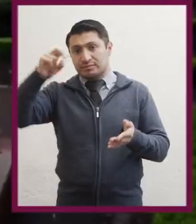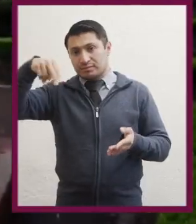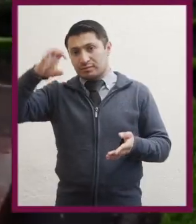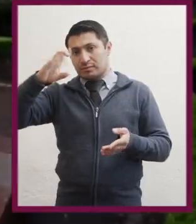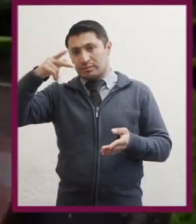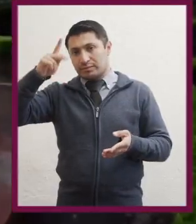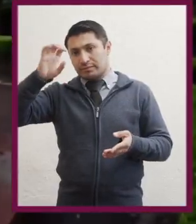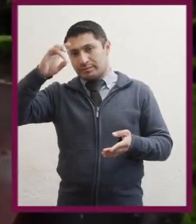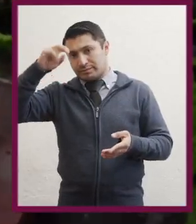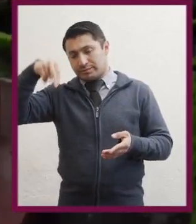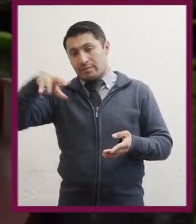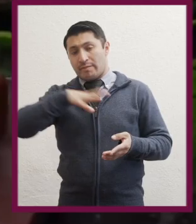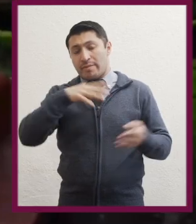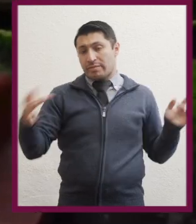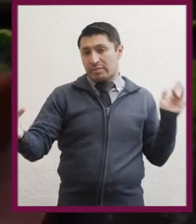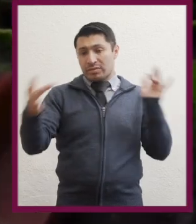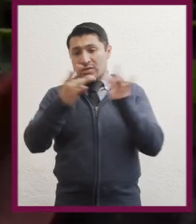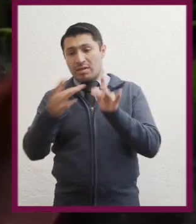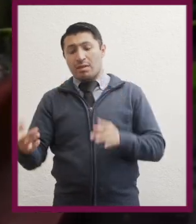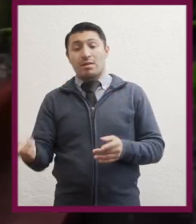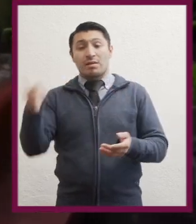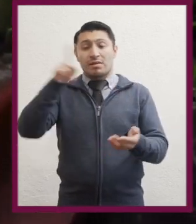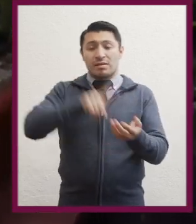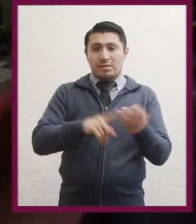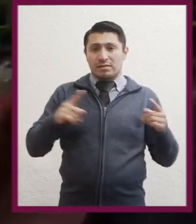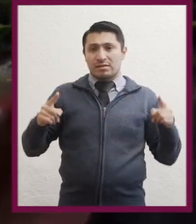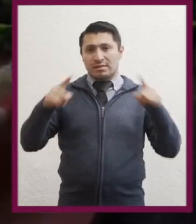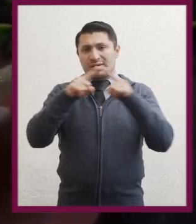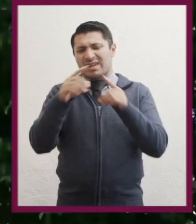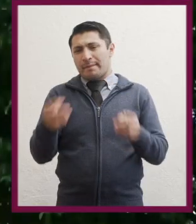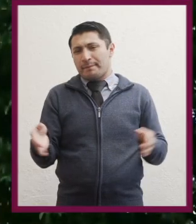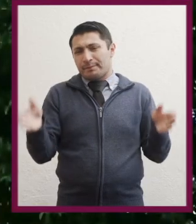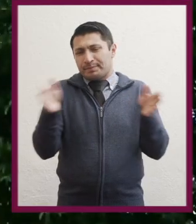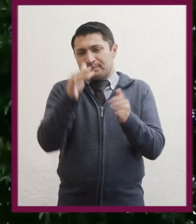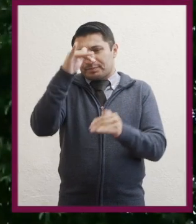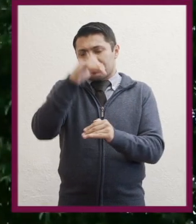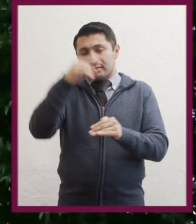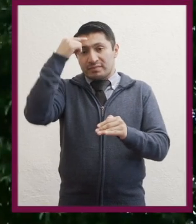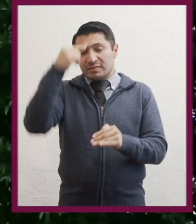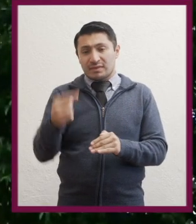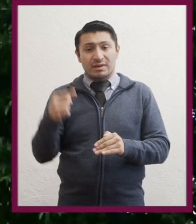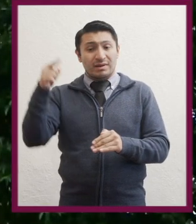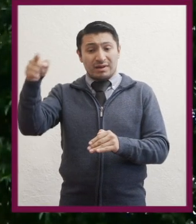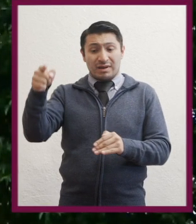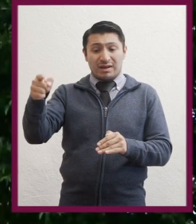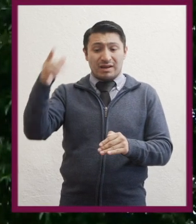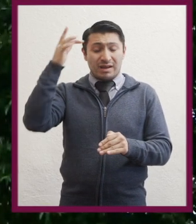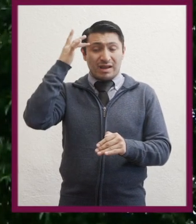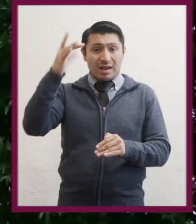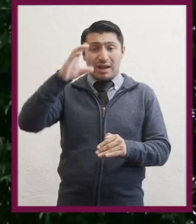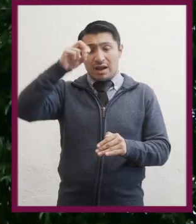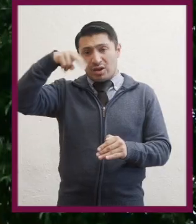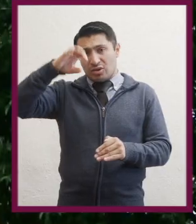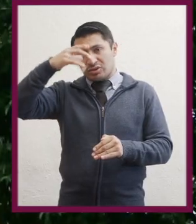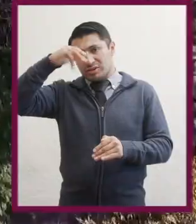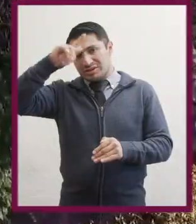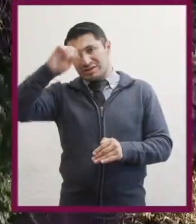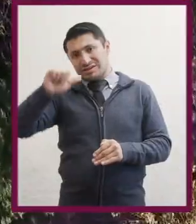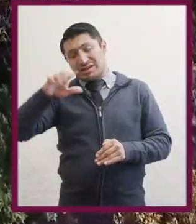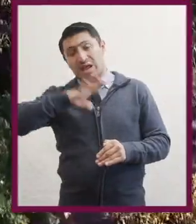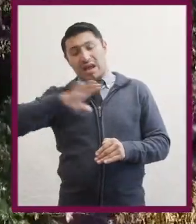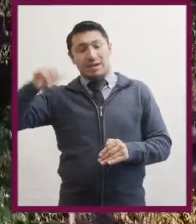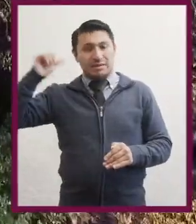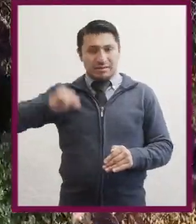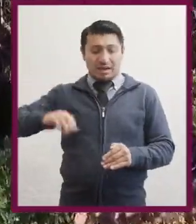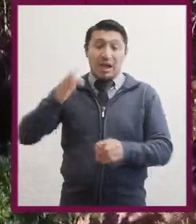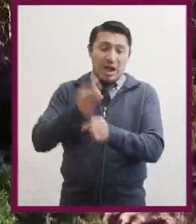punto principal de este cuadrante es el pequeño templo dedicado a la Inmaculada Concepción, mejor conocido como La Conchita,